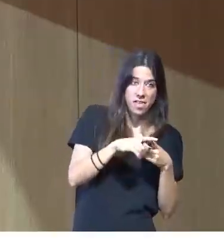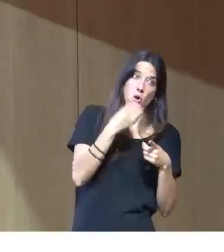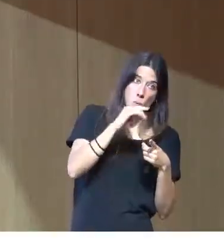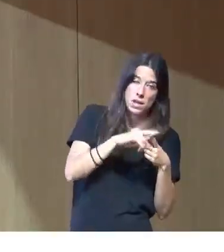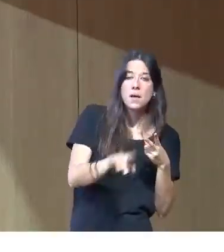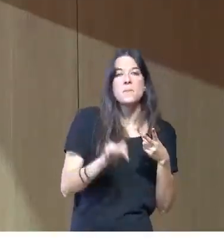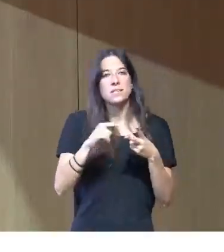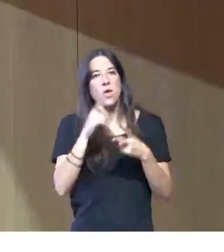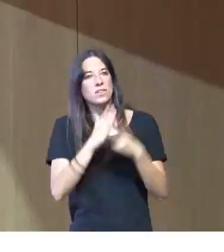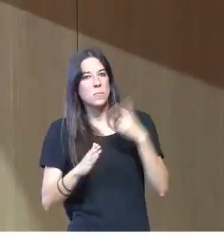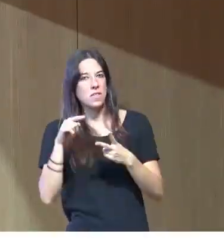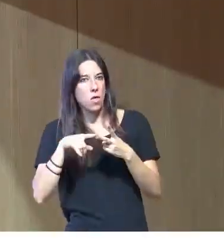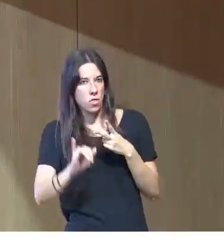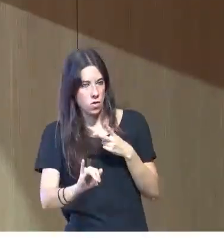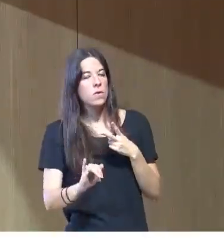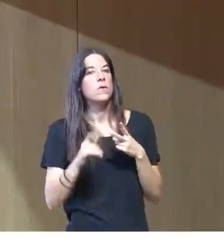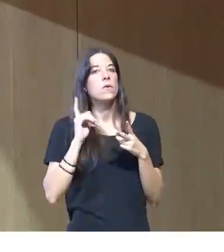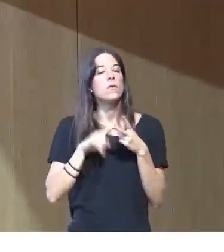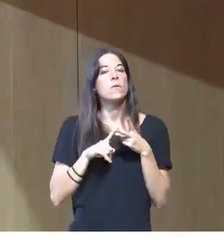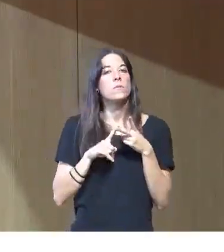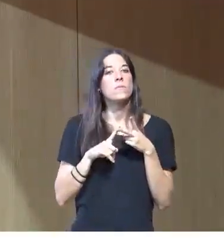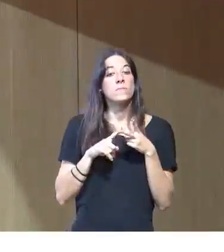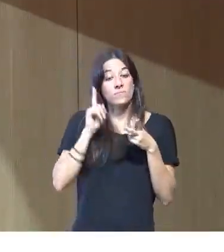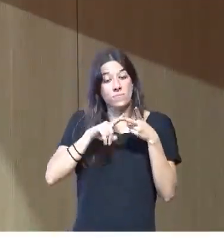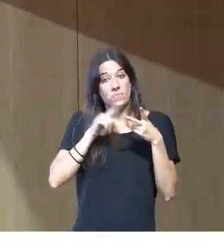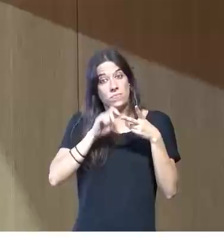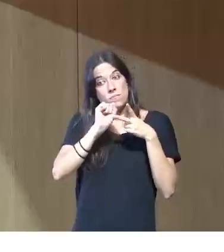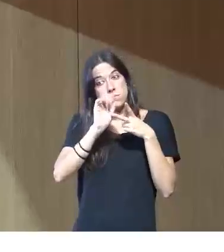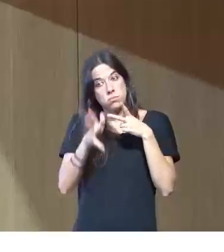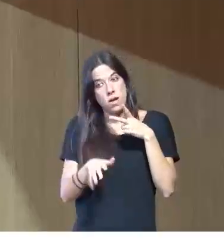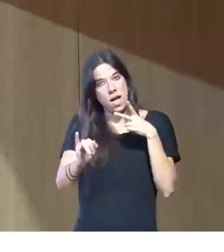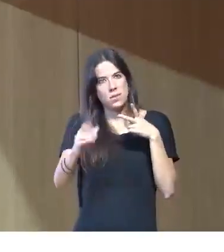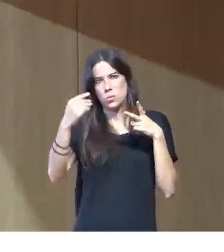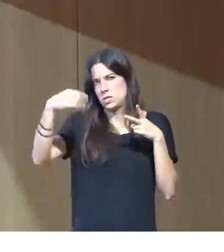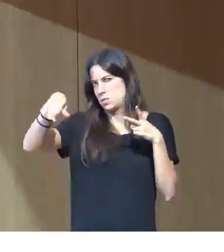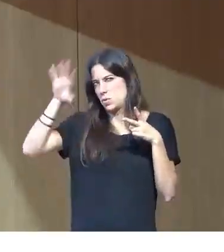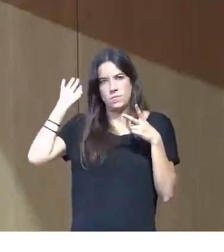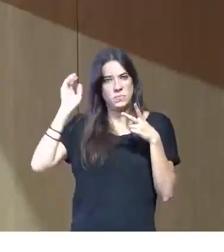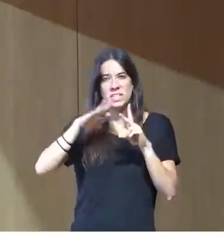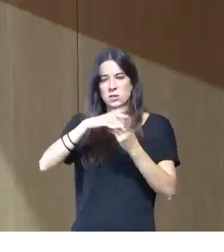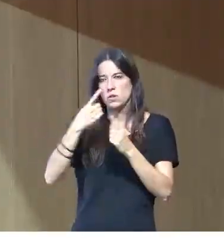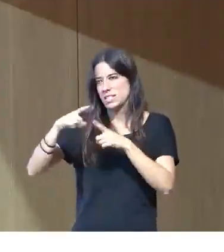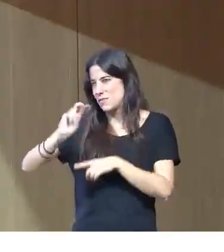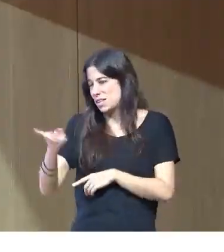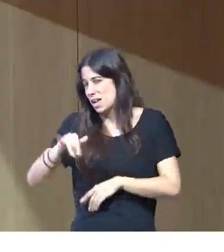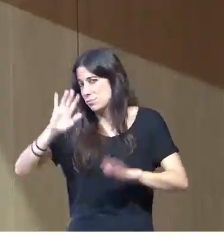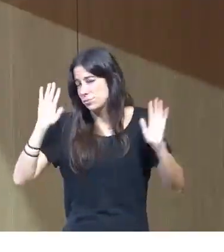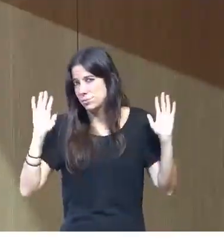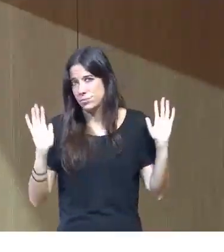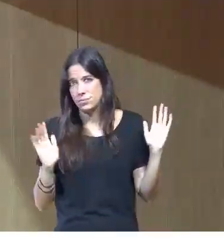dentro de la discapacidad tenemos un abanico enorme no de situaciones diferentes